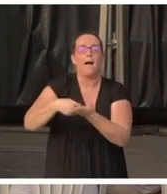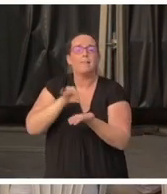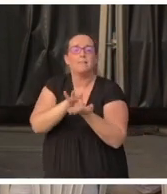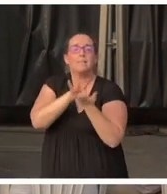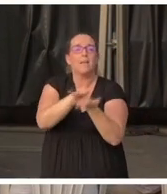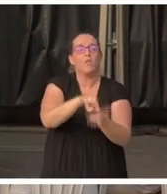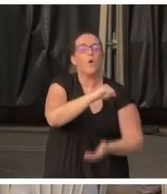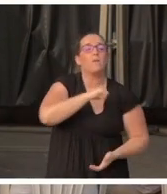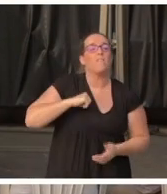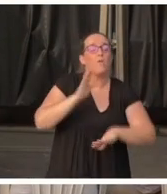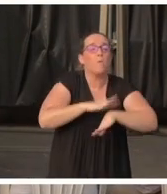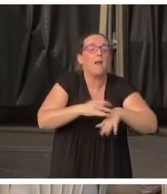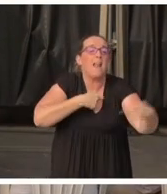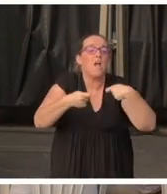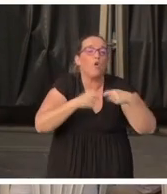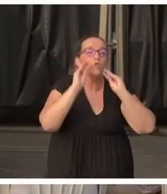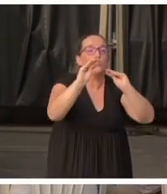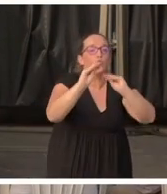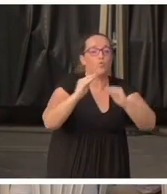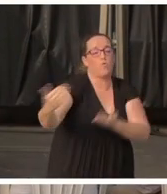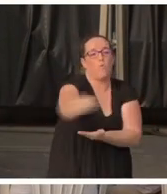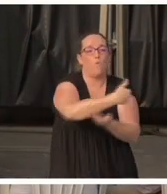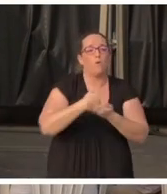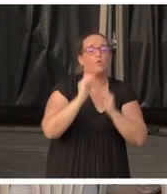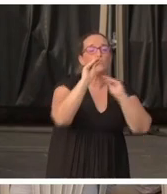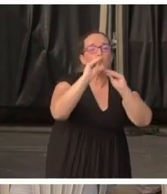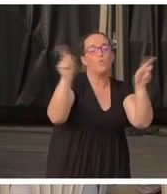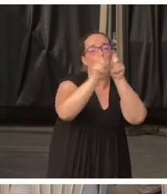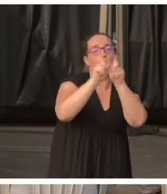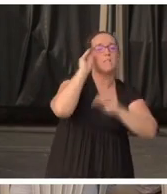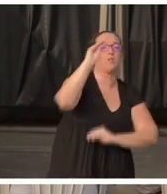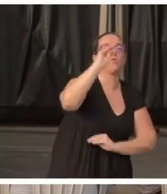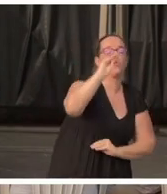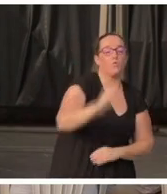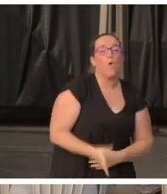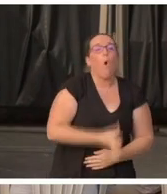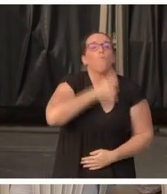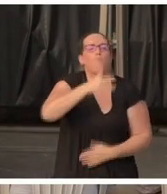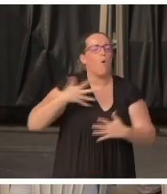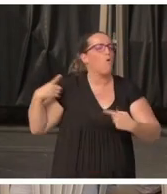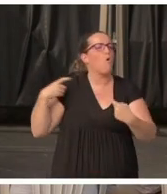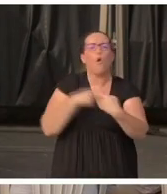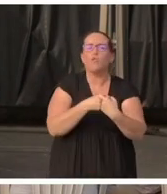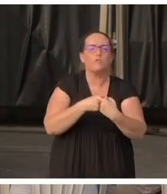privados, para hacer negocio ellos y sus empresas. Y por eso están en contra